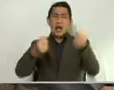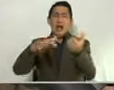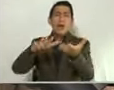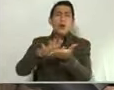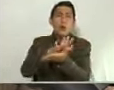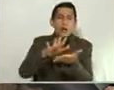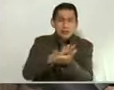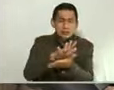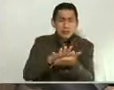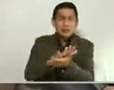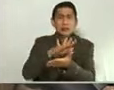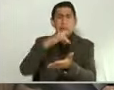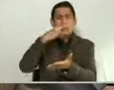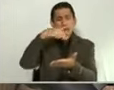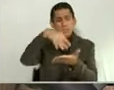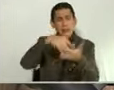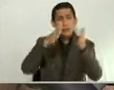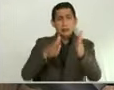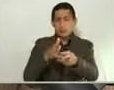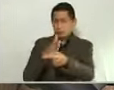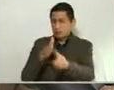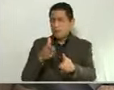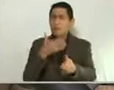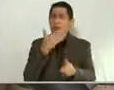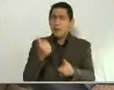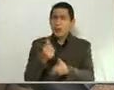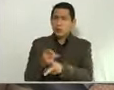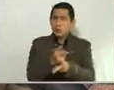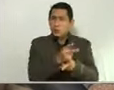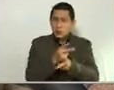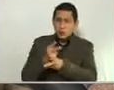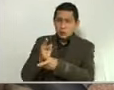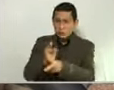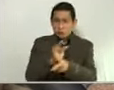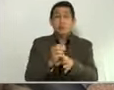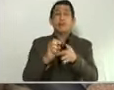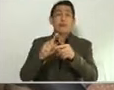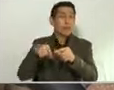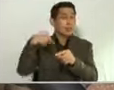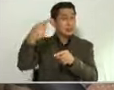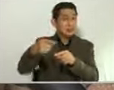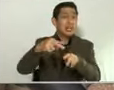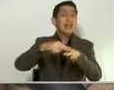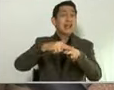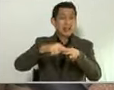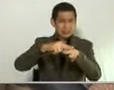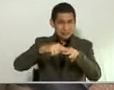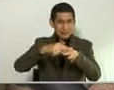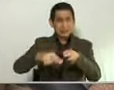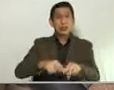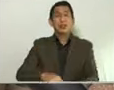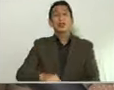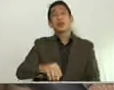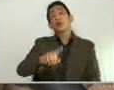hijos para tener seguridad. Y empezamos ya con los taxis, tendrán 4 cámaras cada uno, con botón